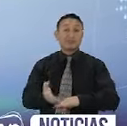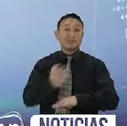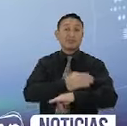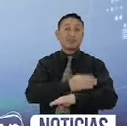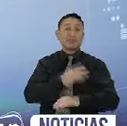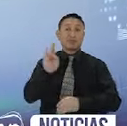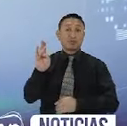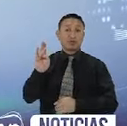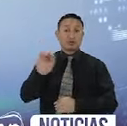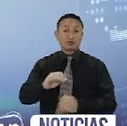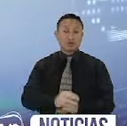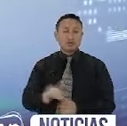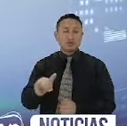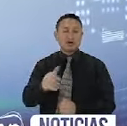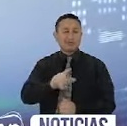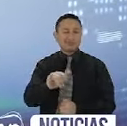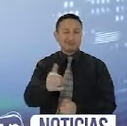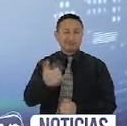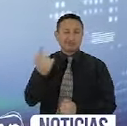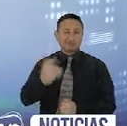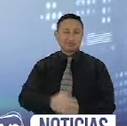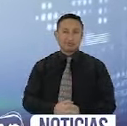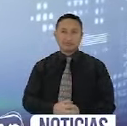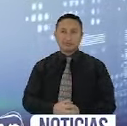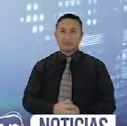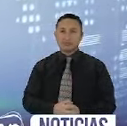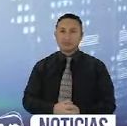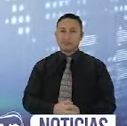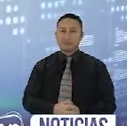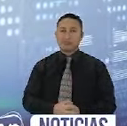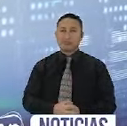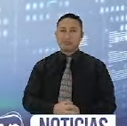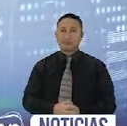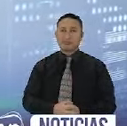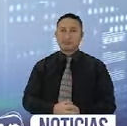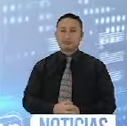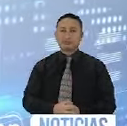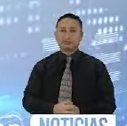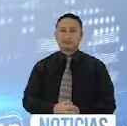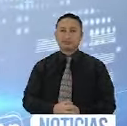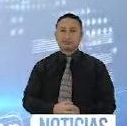habría sufrido otra tentativa de asesinato, informó Martín Soto.